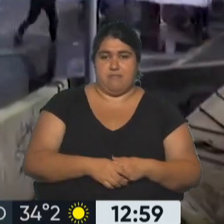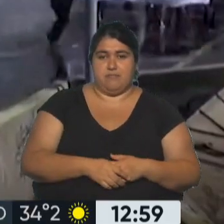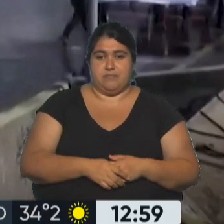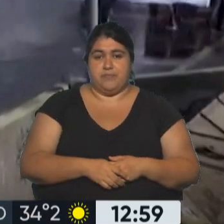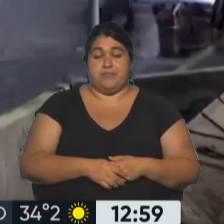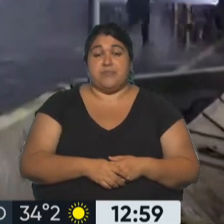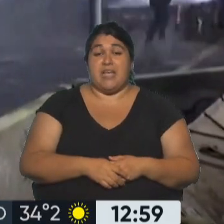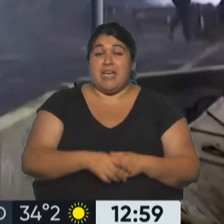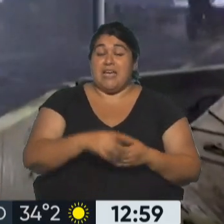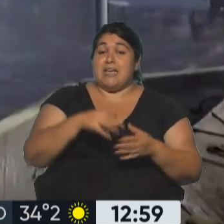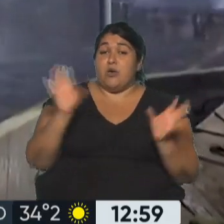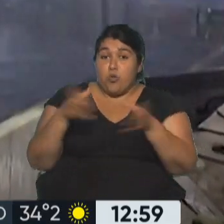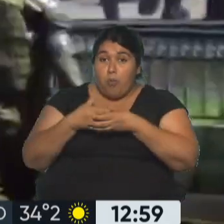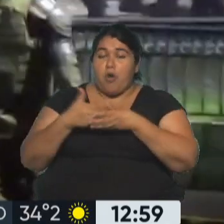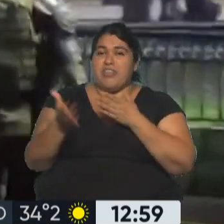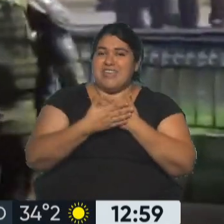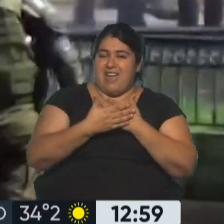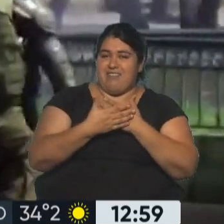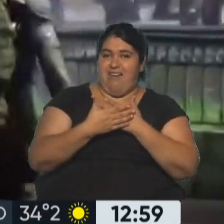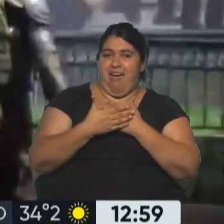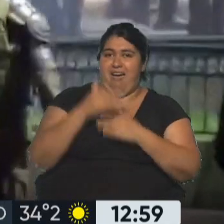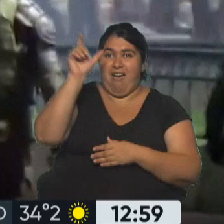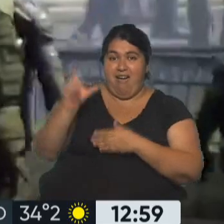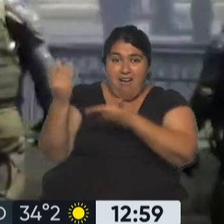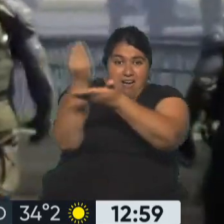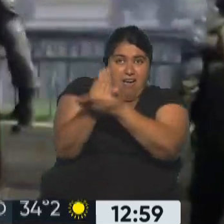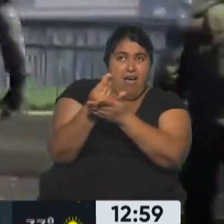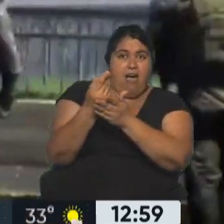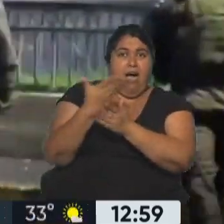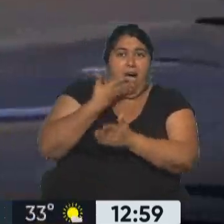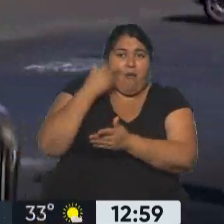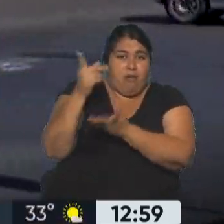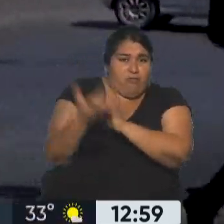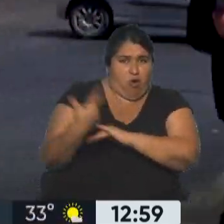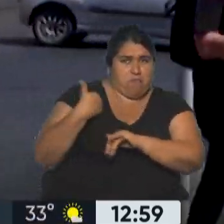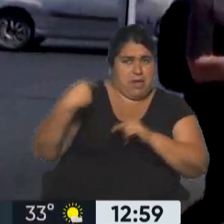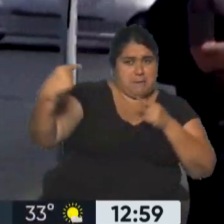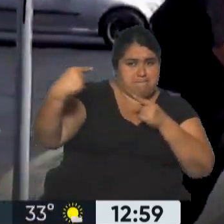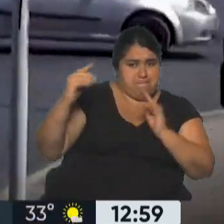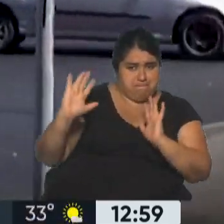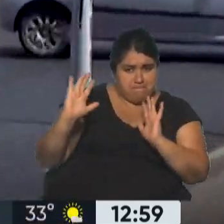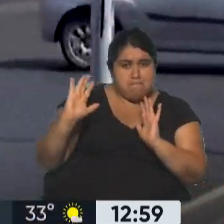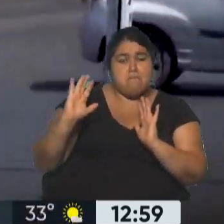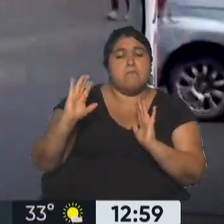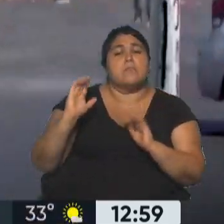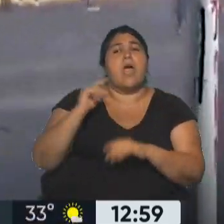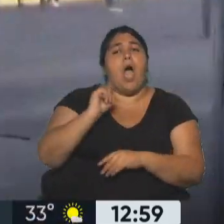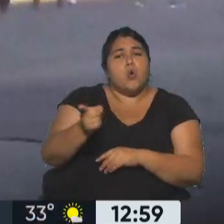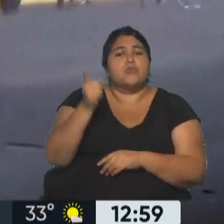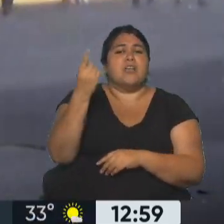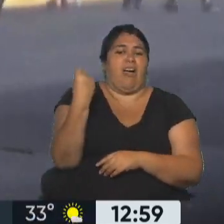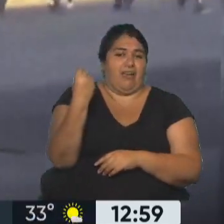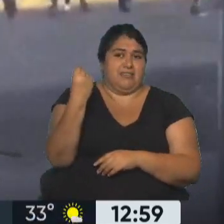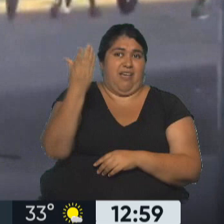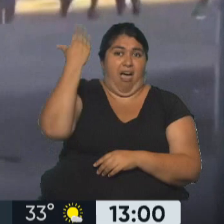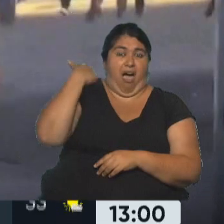Muchos sectores de izquierda no se sienten representados por esta moderación y manifiestan su decepción por este nuevo perfil. Lo acusan de no cumplir con muchas